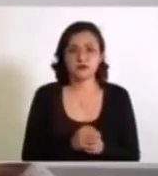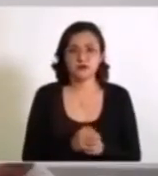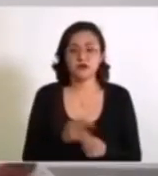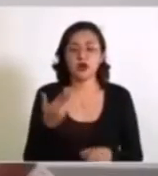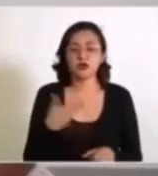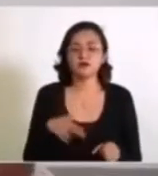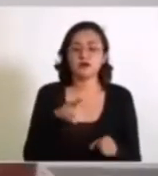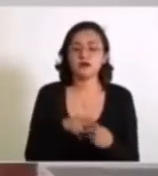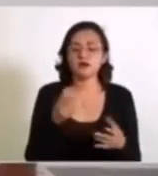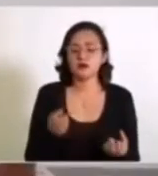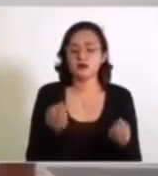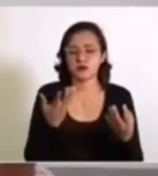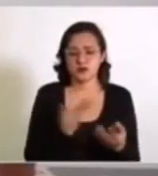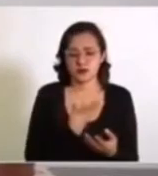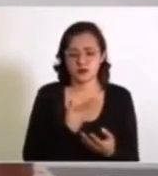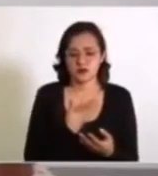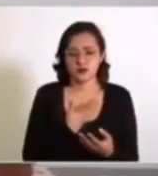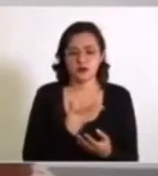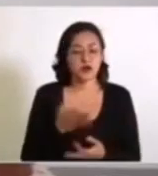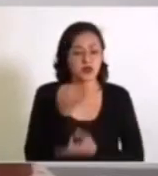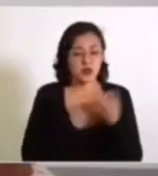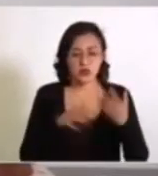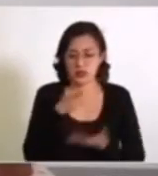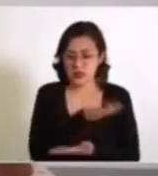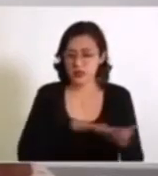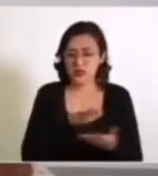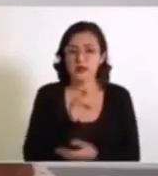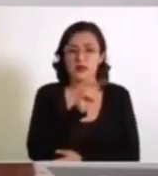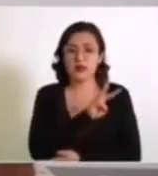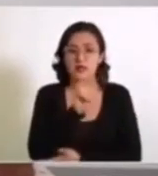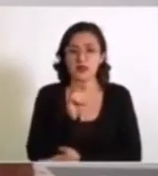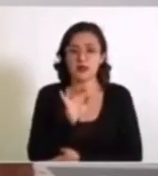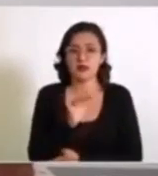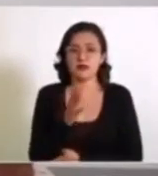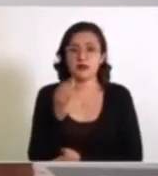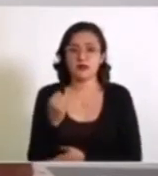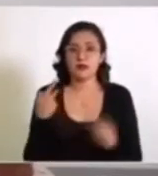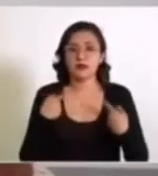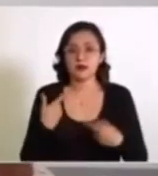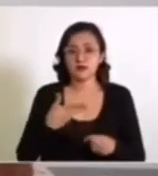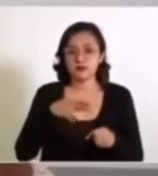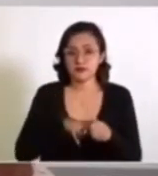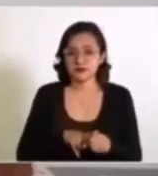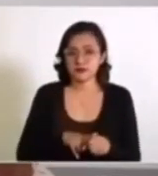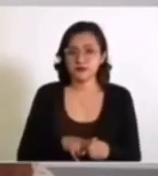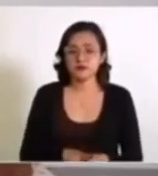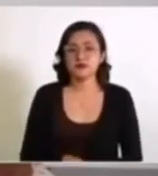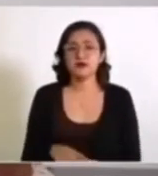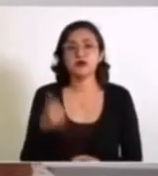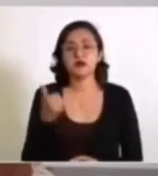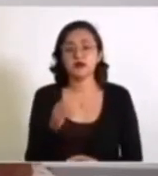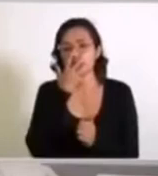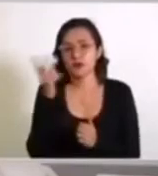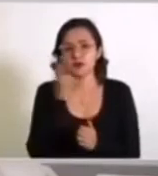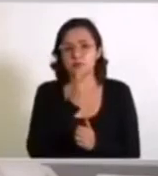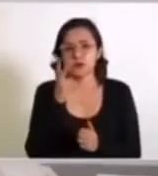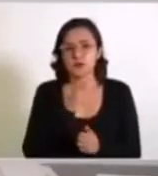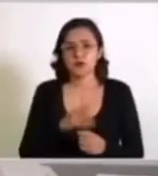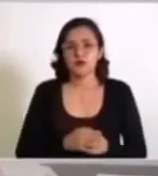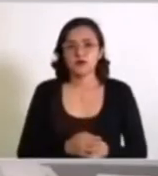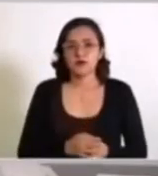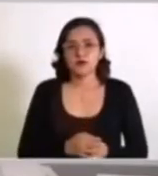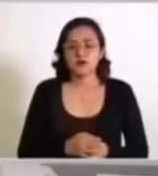a la hospitalización, tenemos en todo el sector 359 pacientes hospitalizados y 68